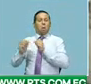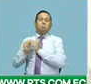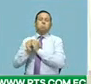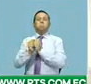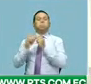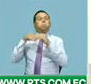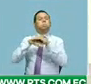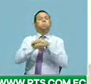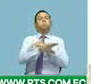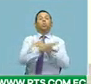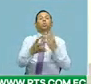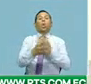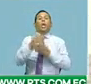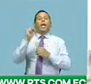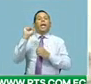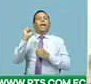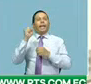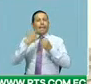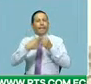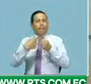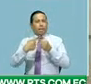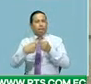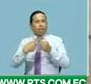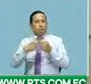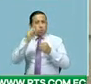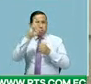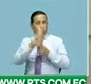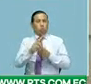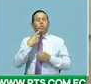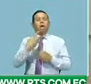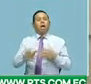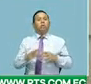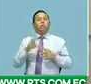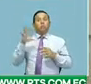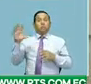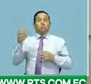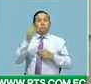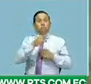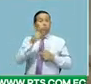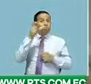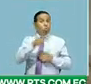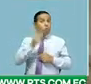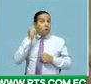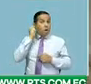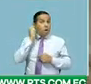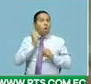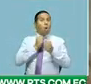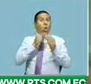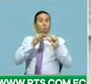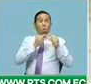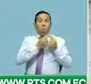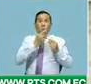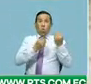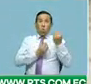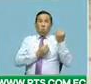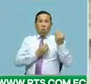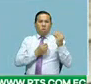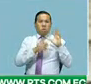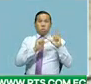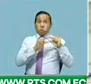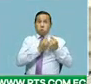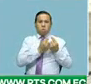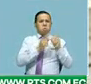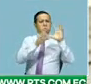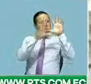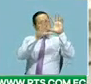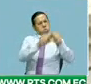al sur de quito según los espíritus esta noche la joven fue víctima de una violación grupal que acabó con su vida dos años después